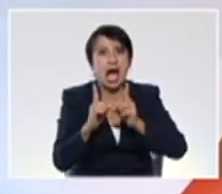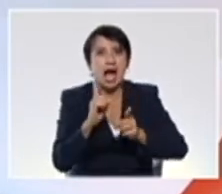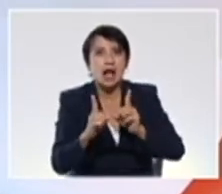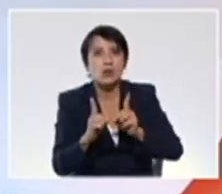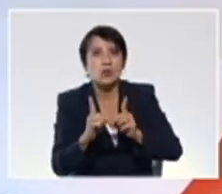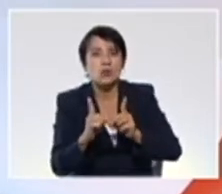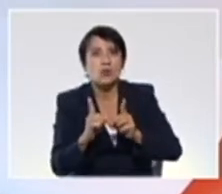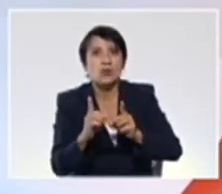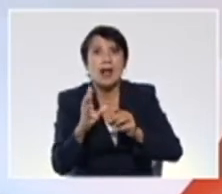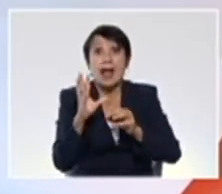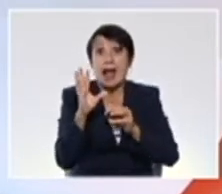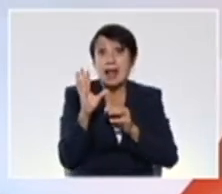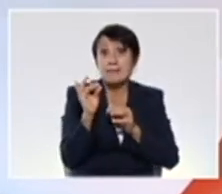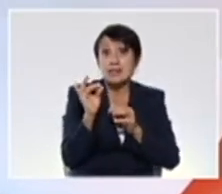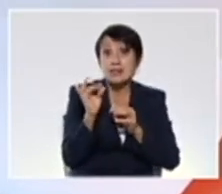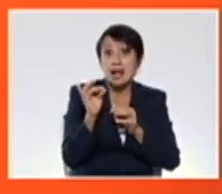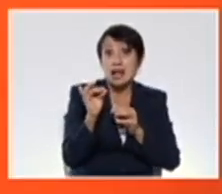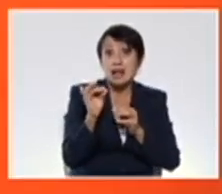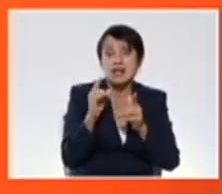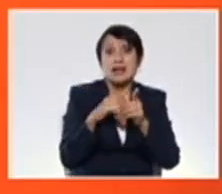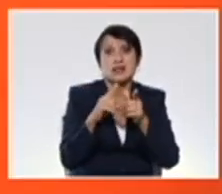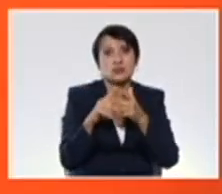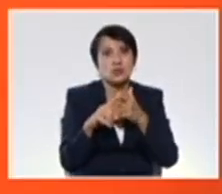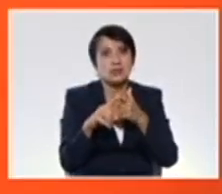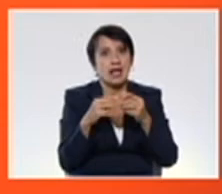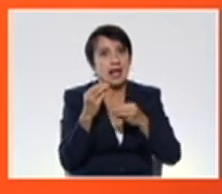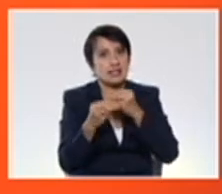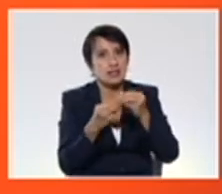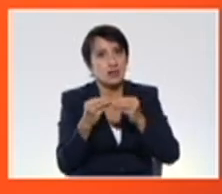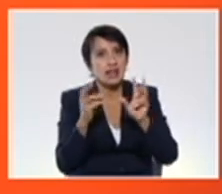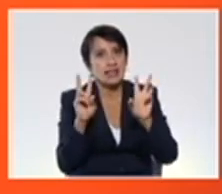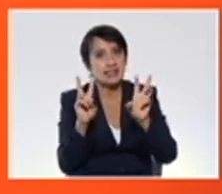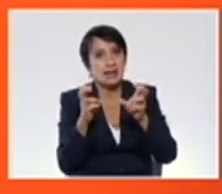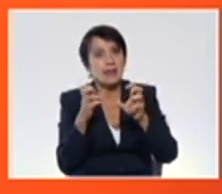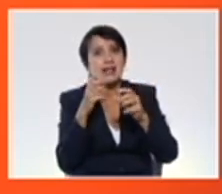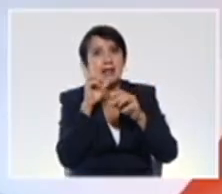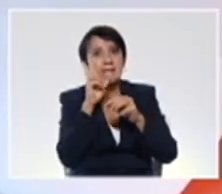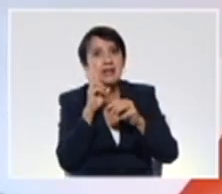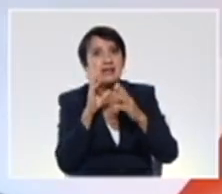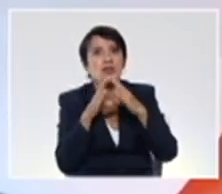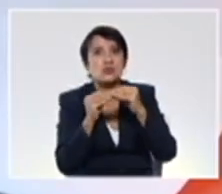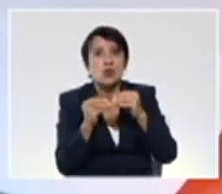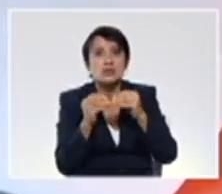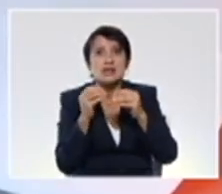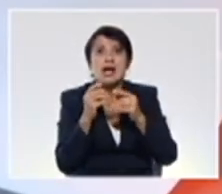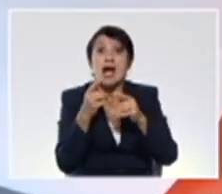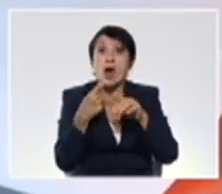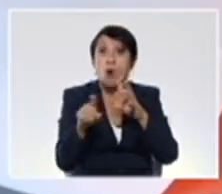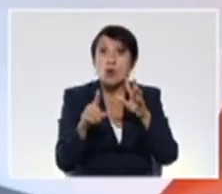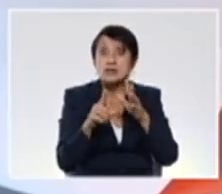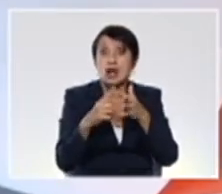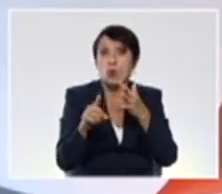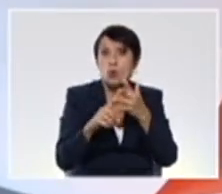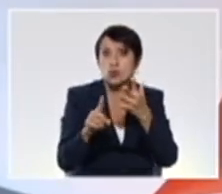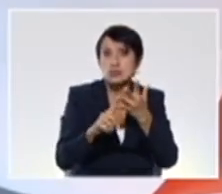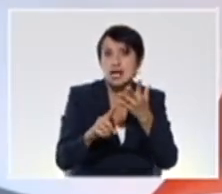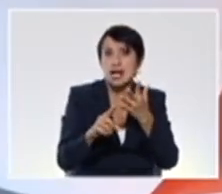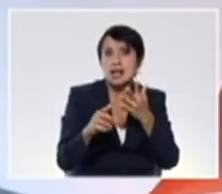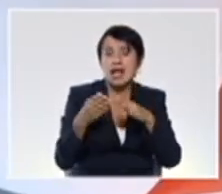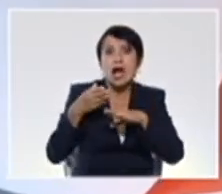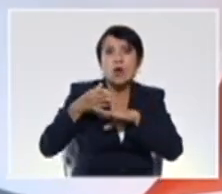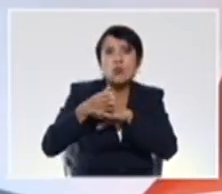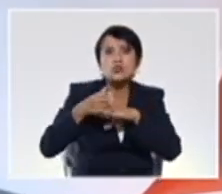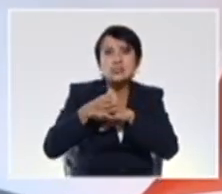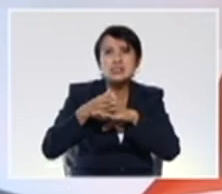al metal, y entonces por haber hecho este mal mantenimiento, entonces daña. La otra cosa es que la cuchilla va a perder